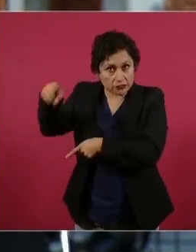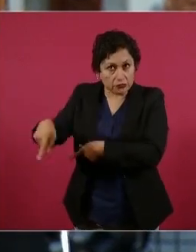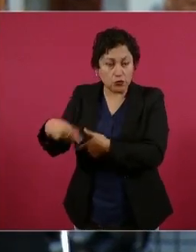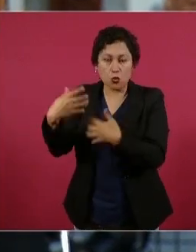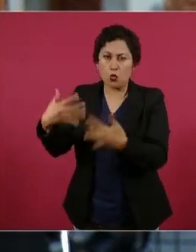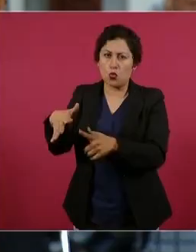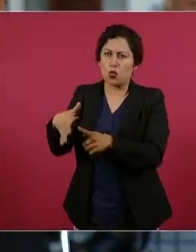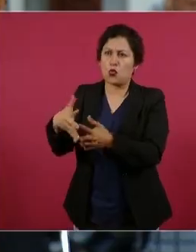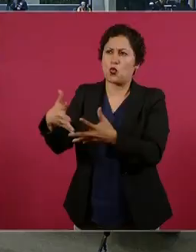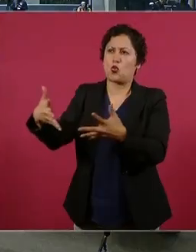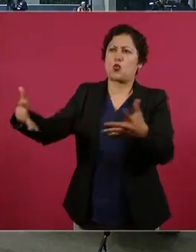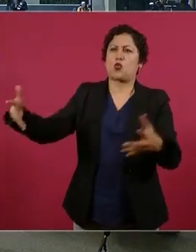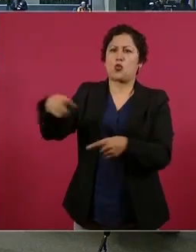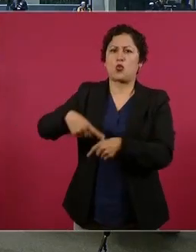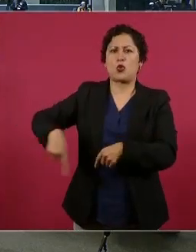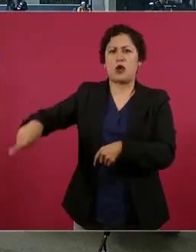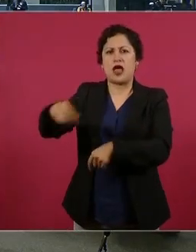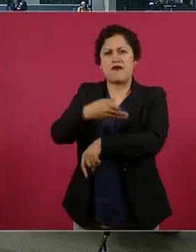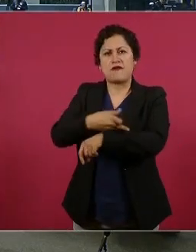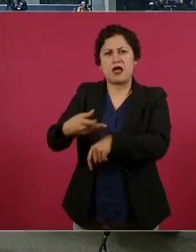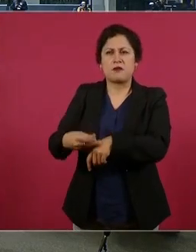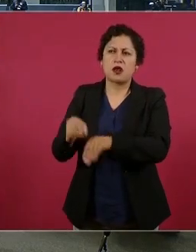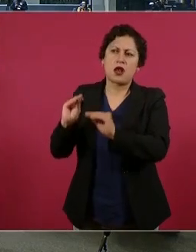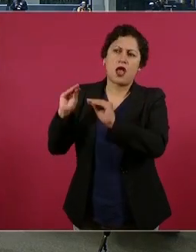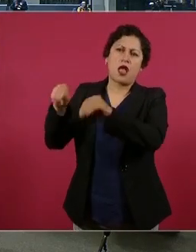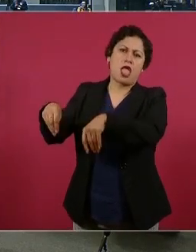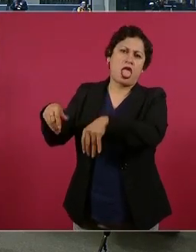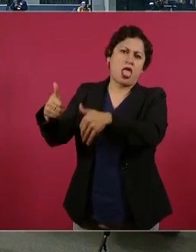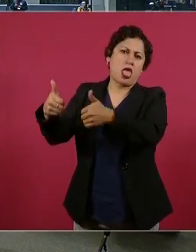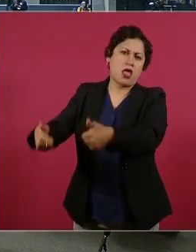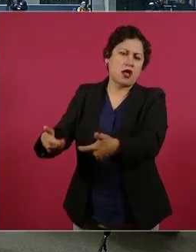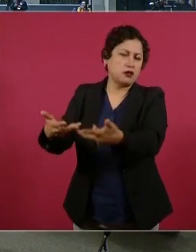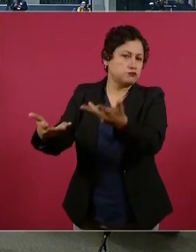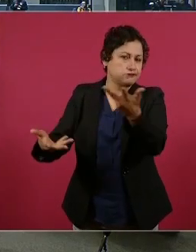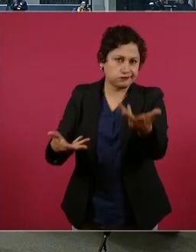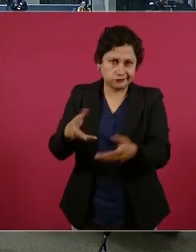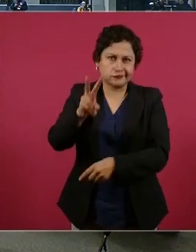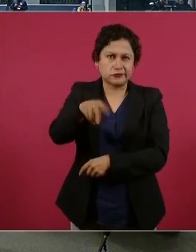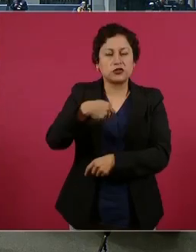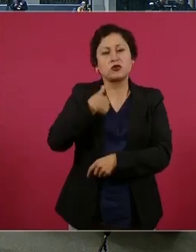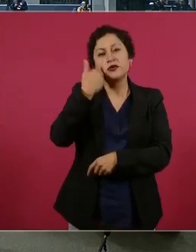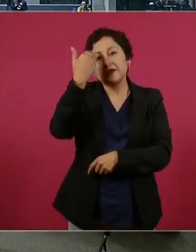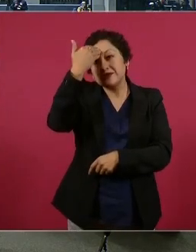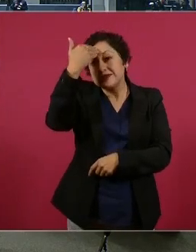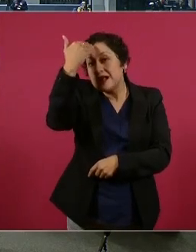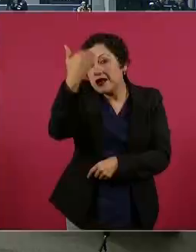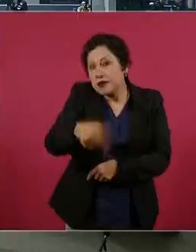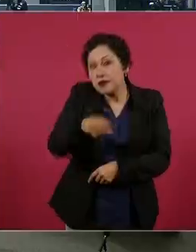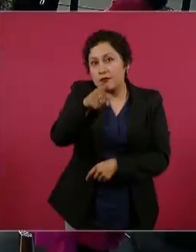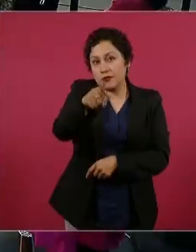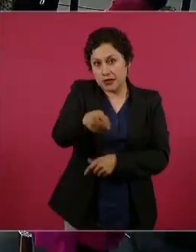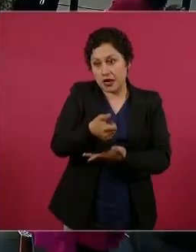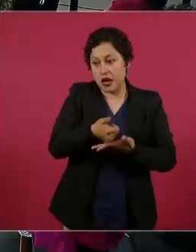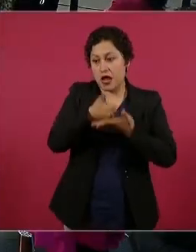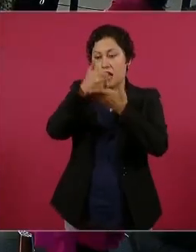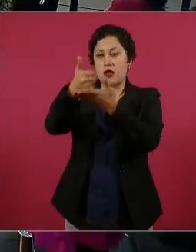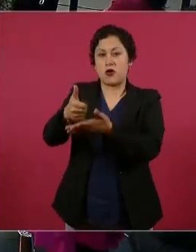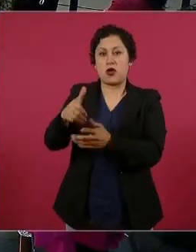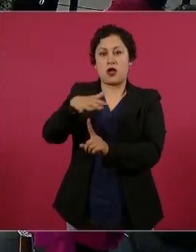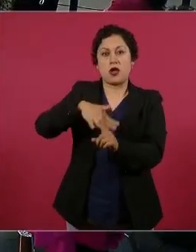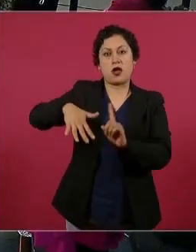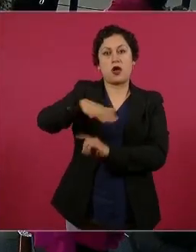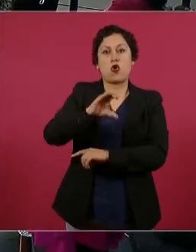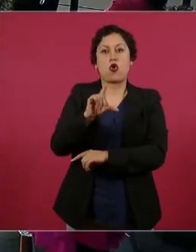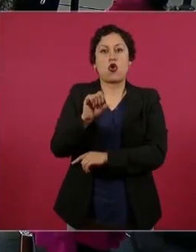ya todas las familias y todo, y bueno, saber si esta regularización solamente va a ser para Colosio, si hay algún